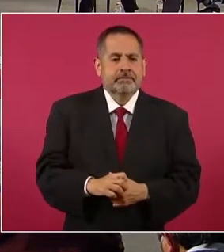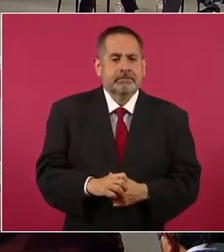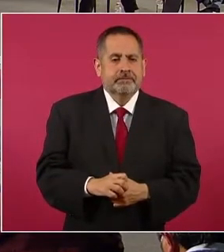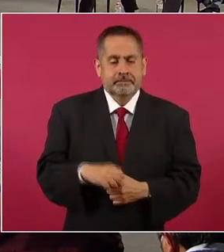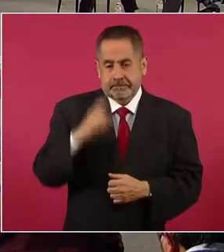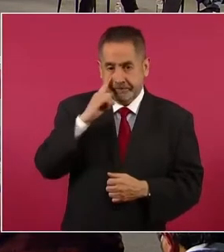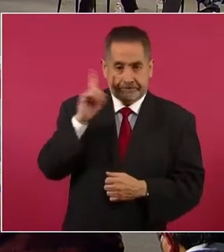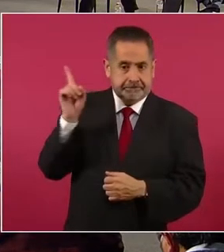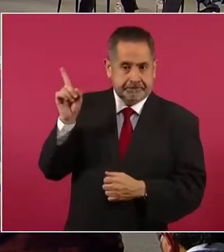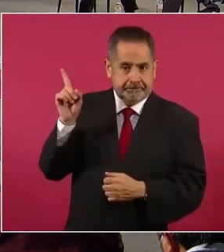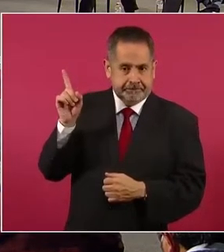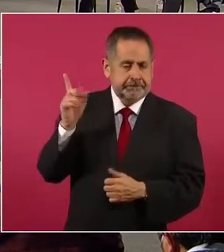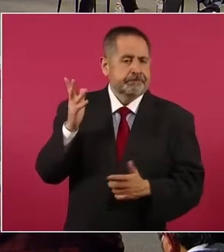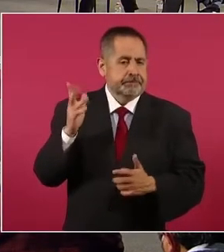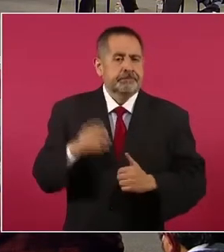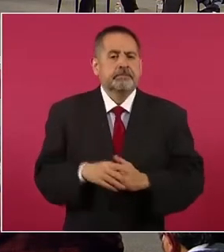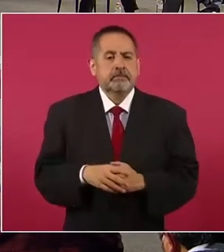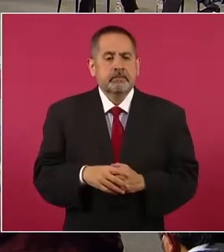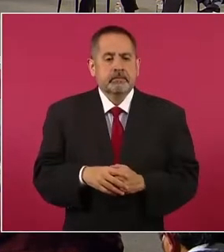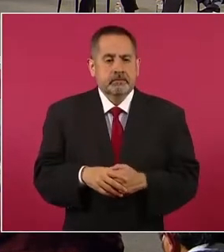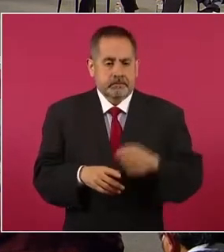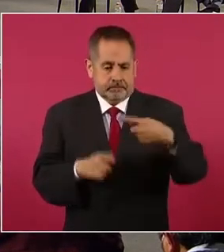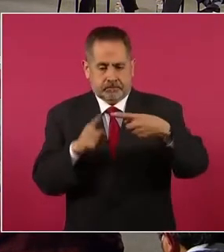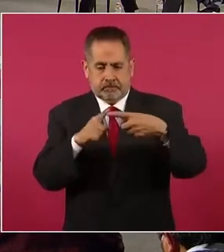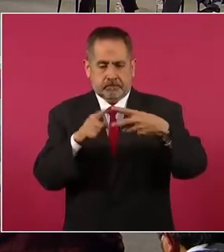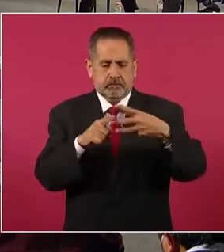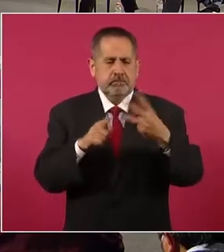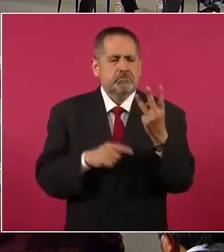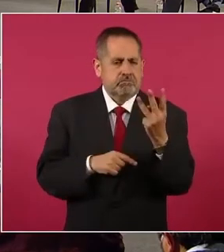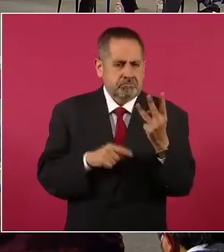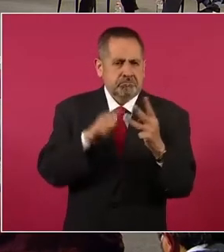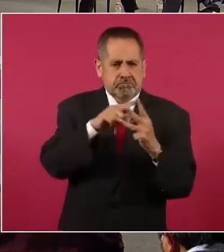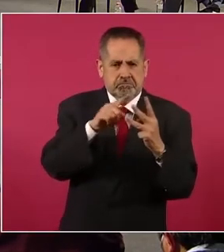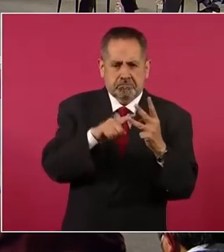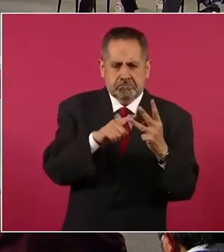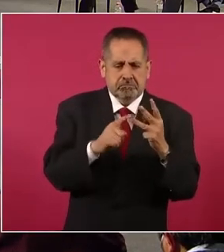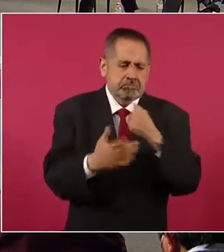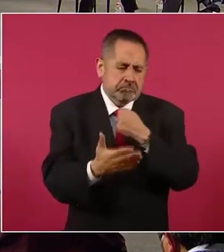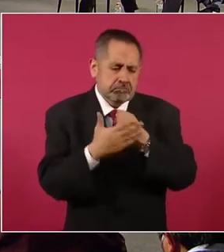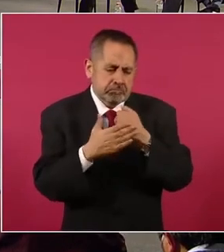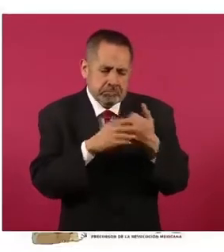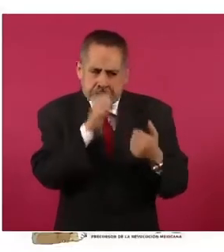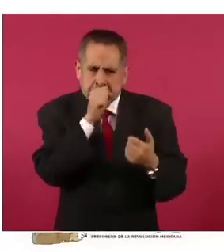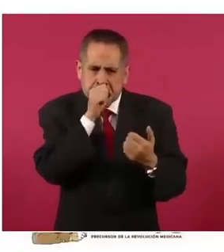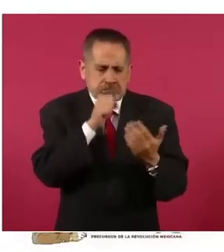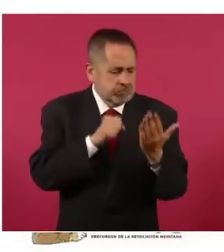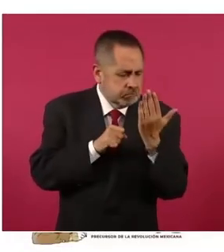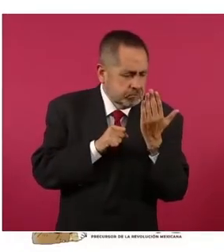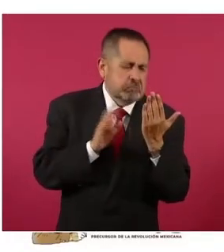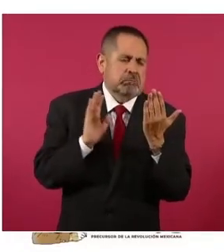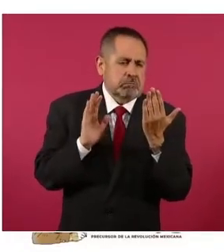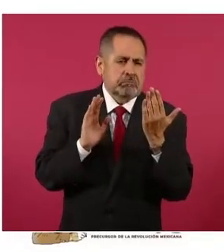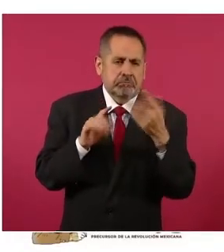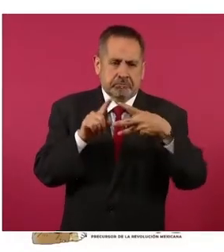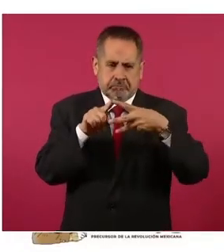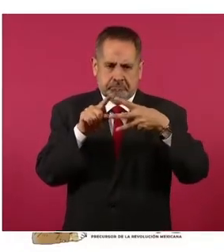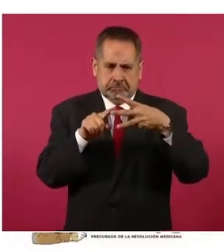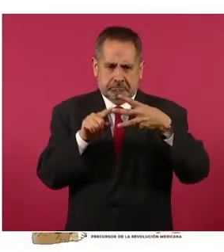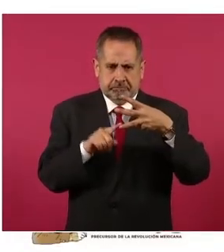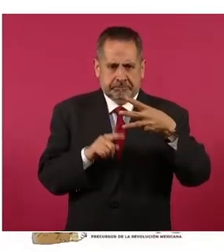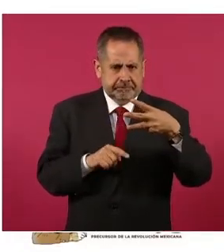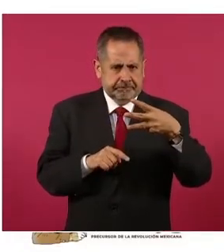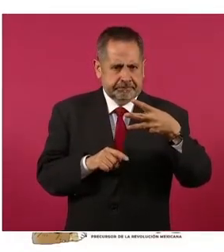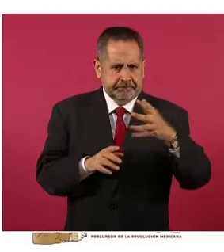En esta lámina podemos ver las 3 sustancias que se encuentran declaradas en el etiquetado de origen. Siguiente.